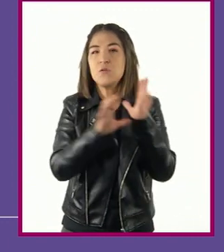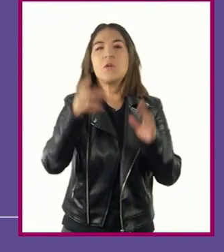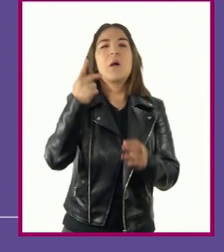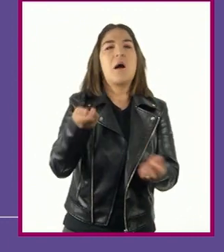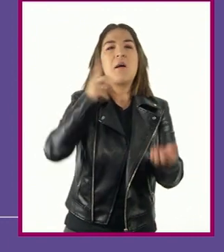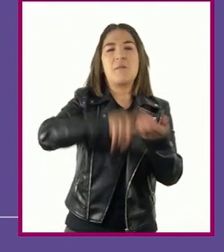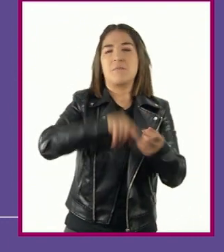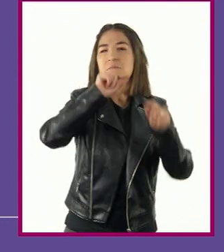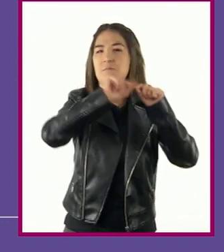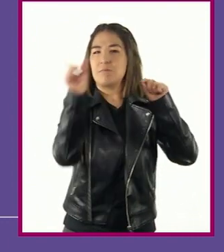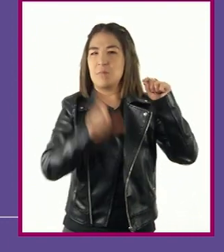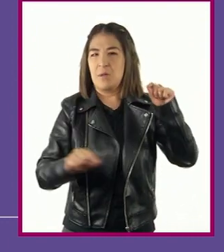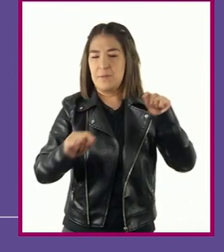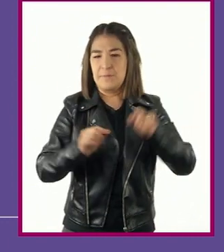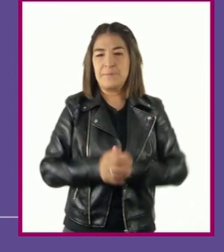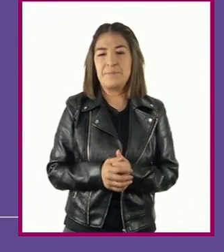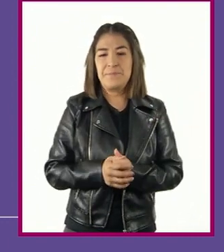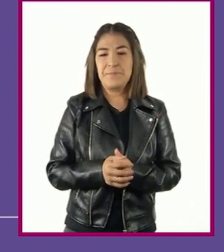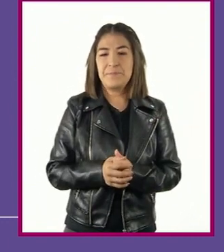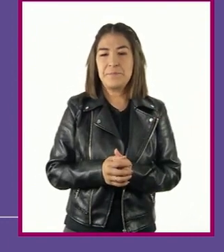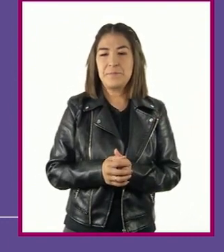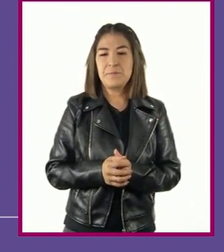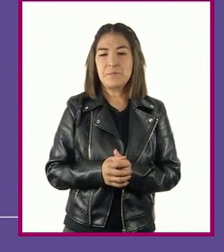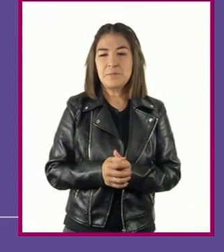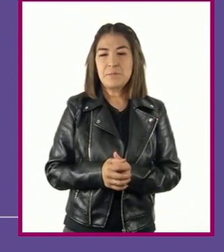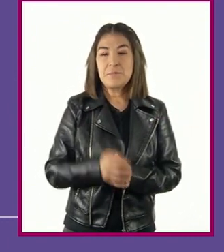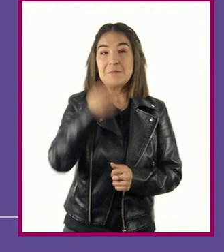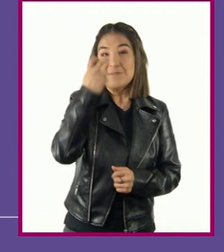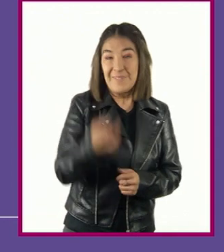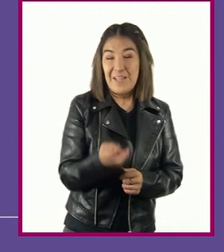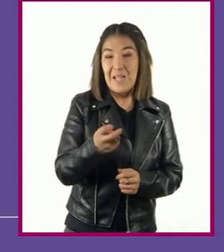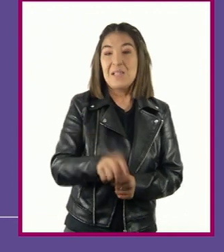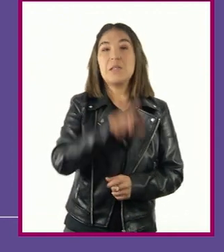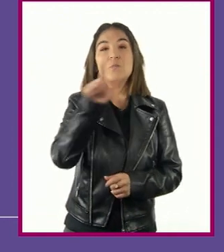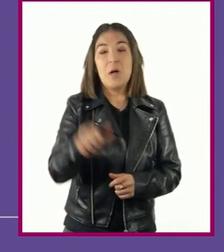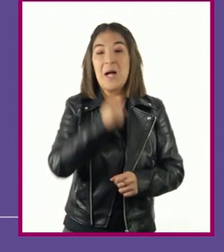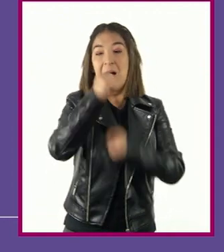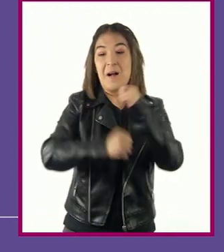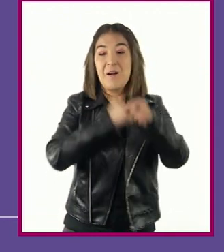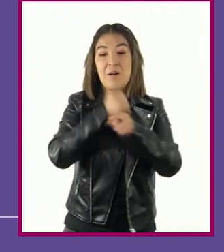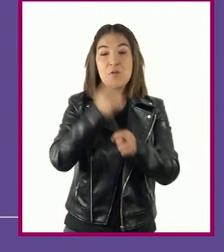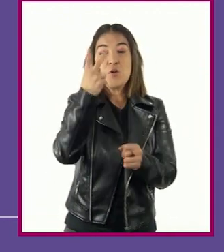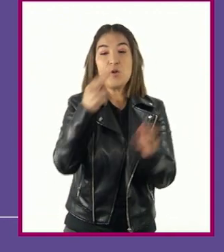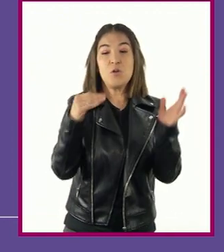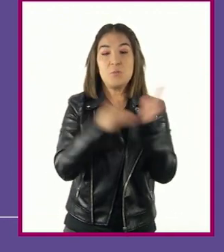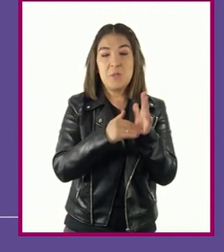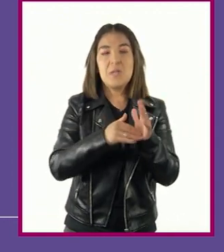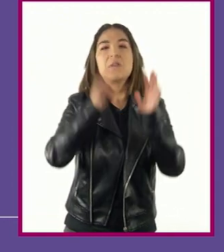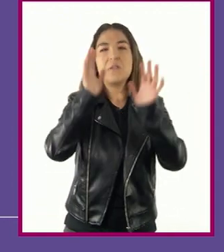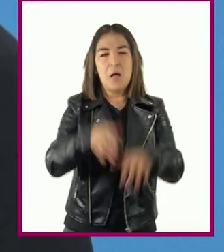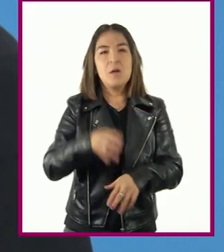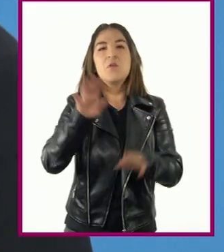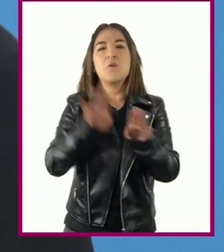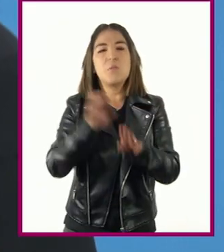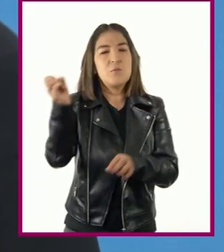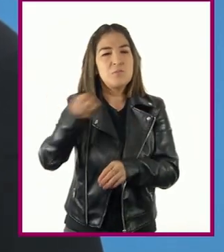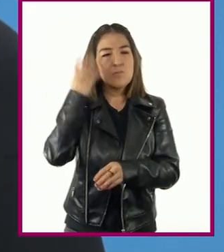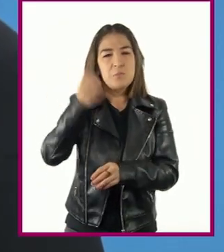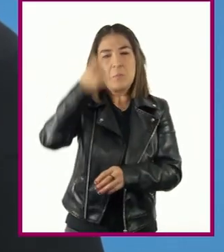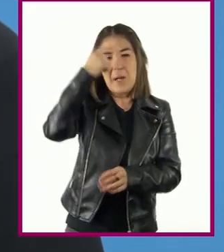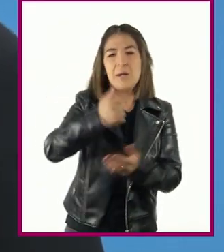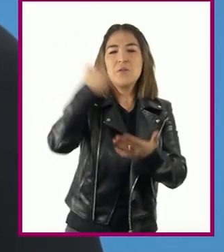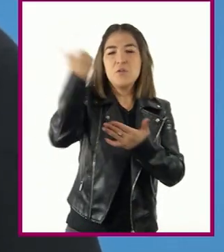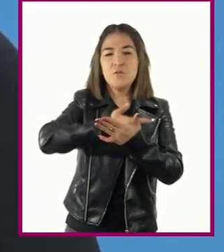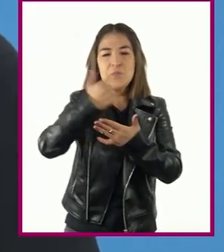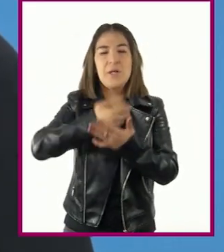de los Estados Unidos Mexicanos. Hacia el año 2000 se crea la Auditoría Superior de la Federación.